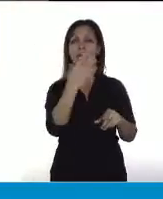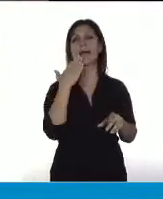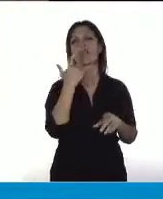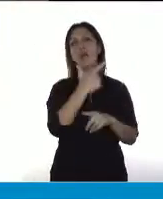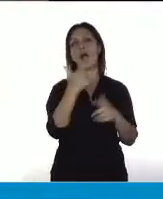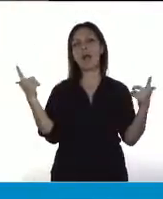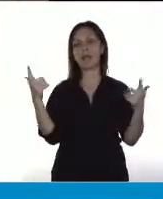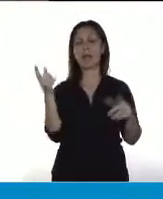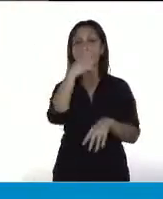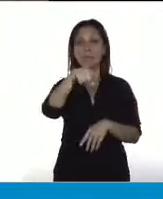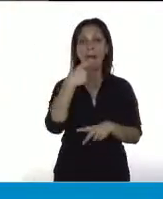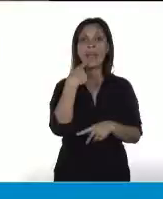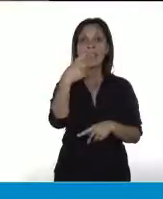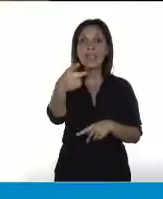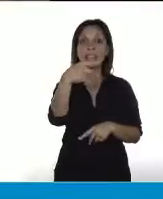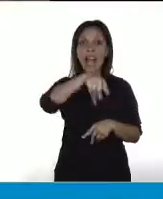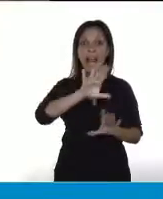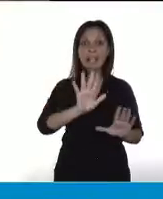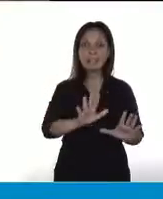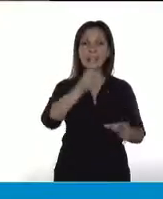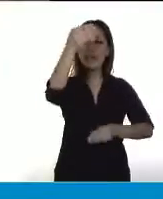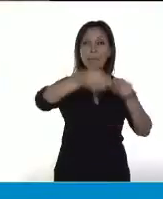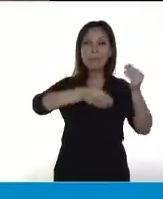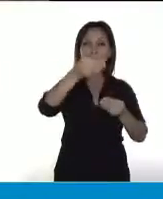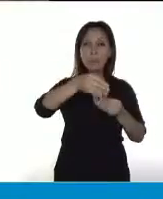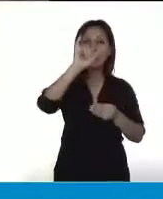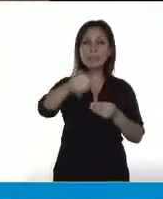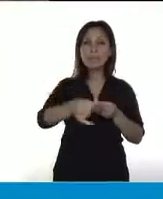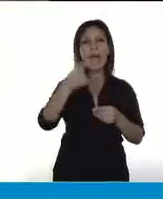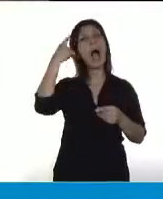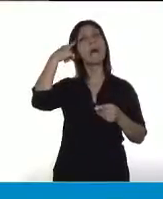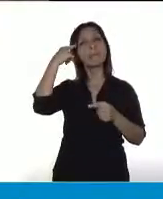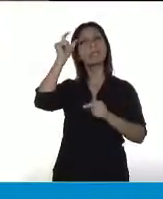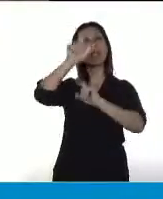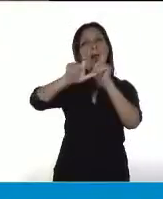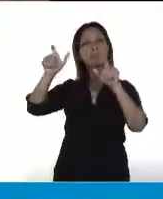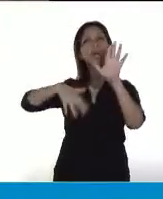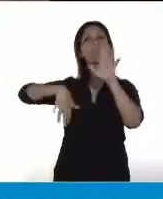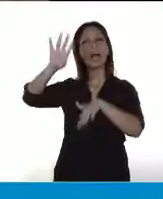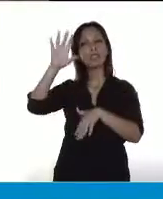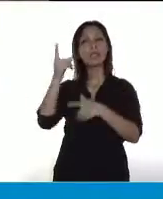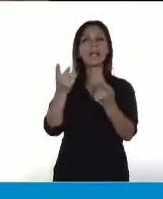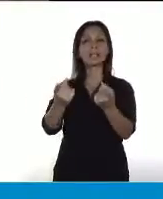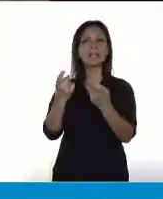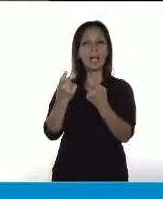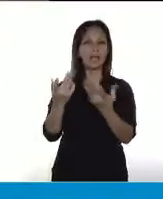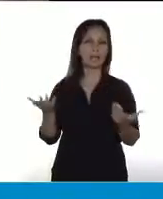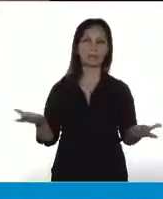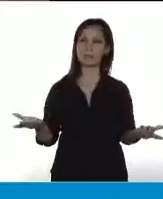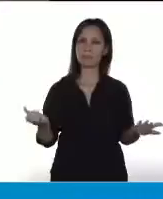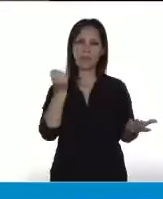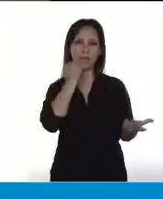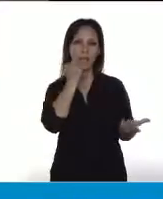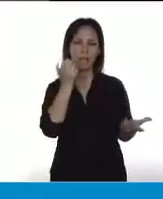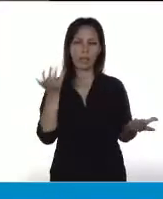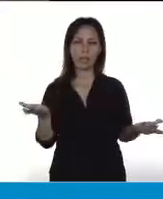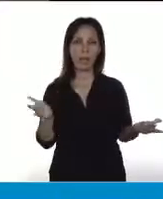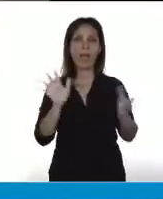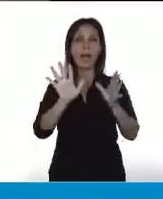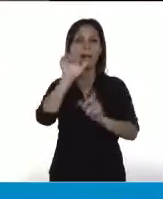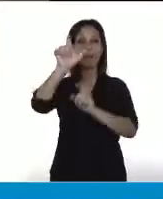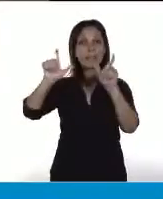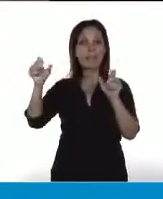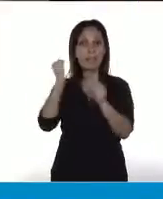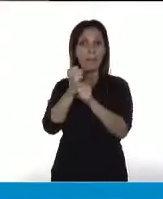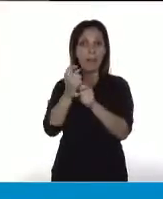es un proyecto que considera las necesidades de las grandes mayorías obreras y populares. Ellos, los trabajadores